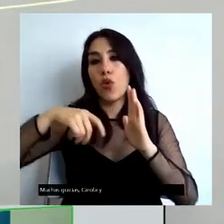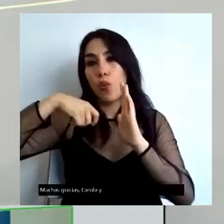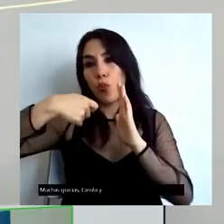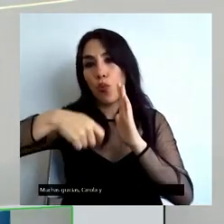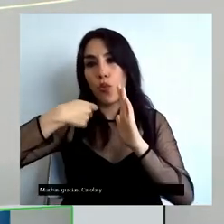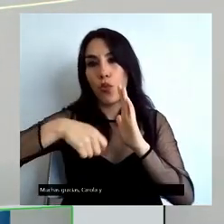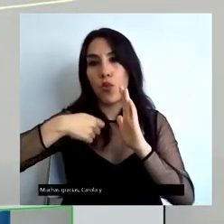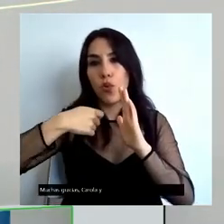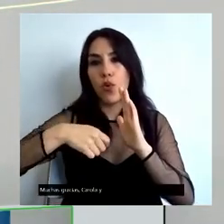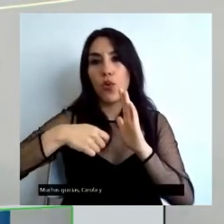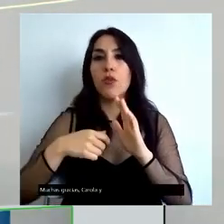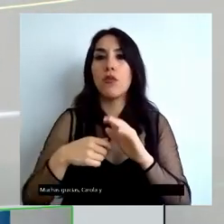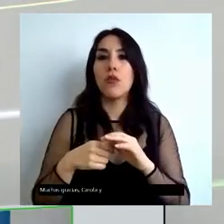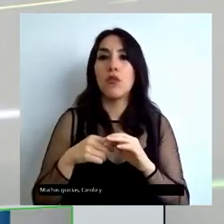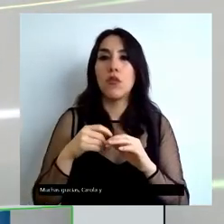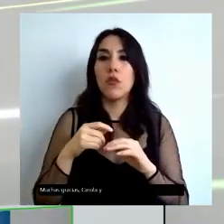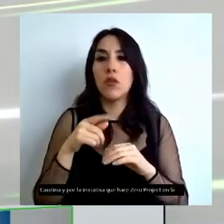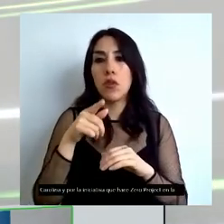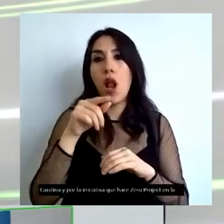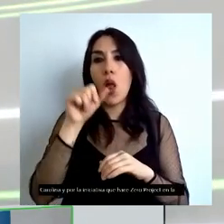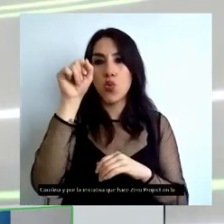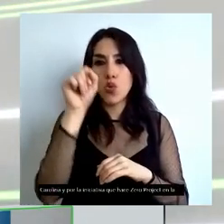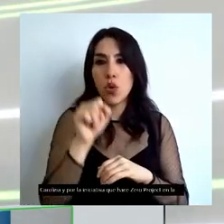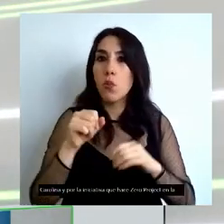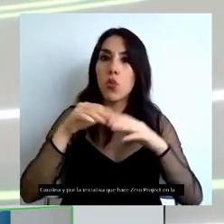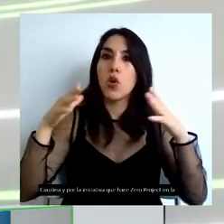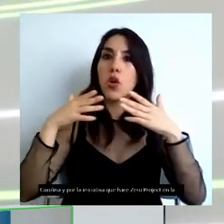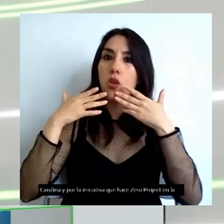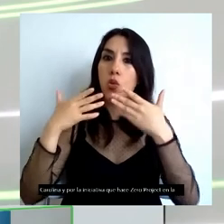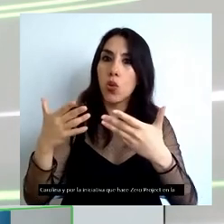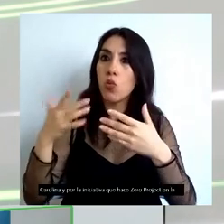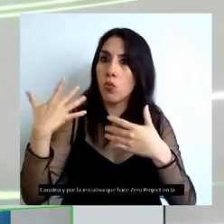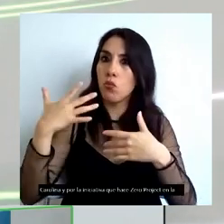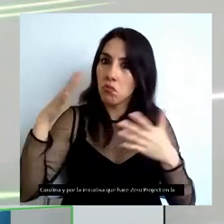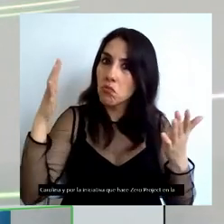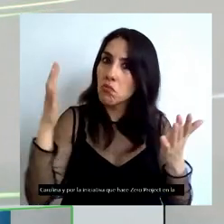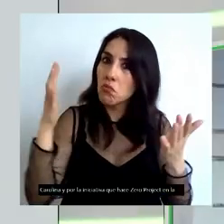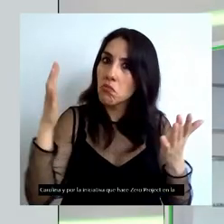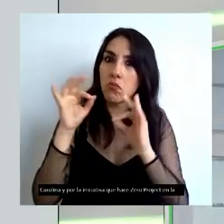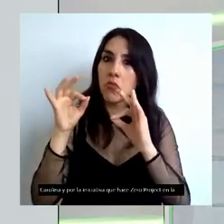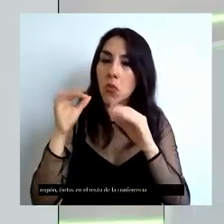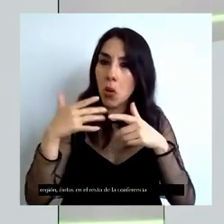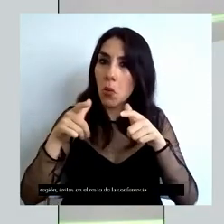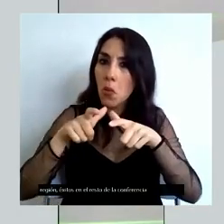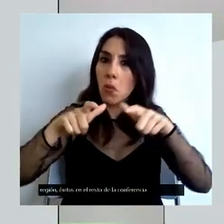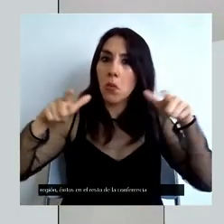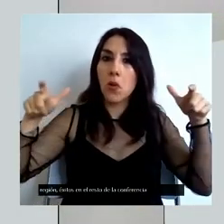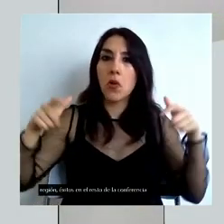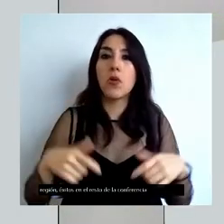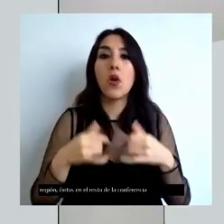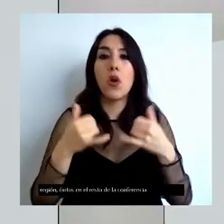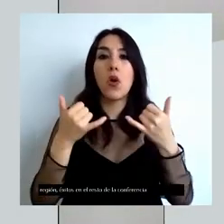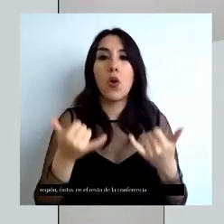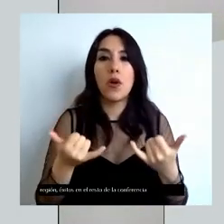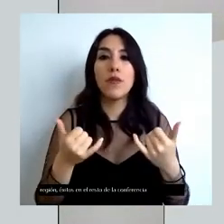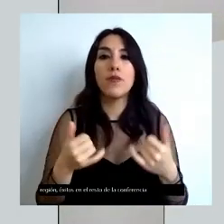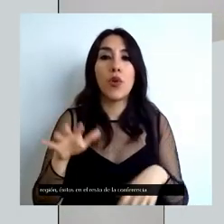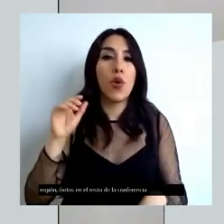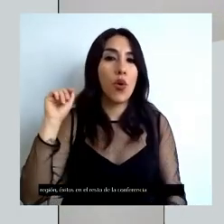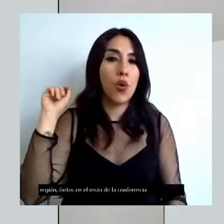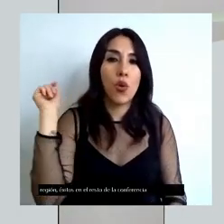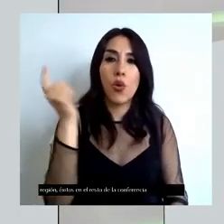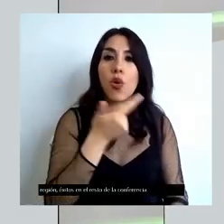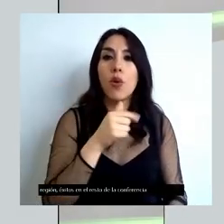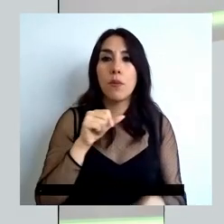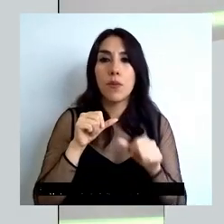conferencia. Muchas gracias. Los invitamos a todos entonces a continuar asistiendo a las sesiones programadas